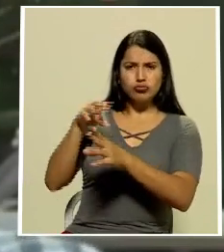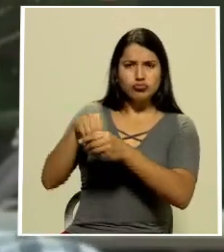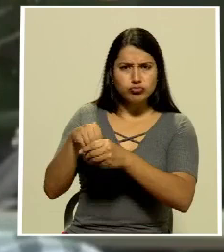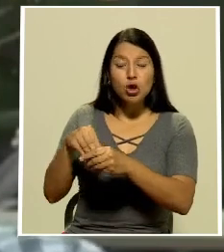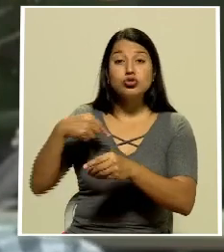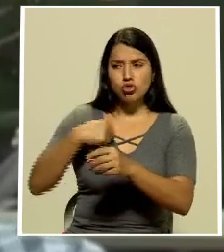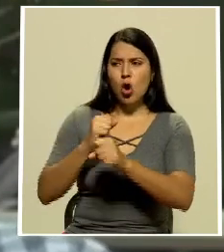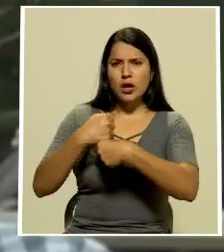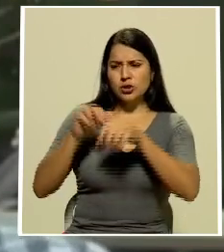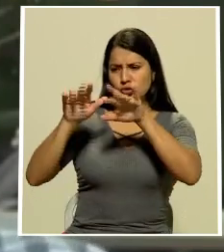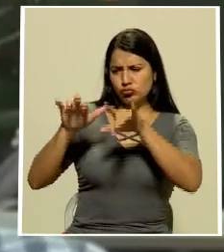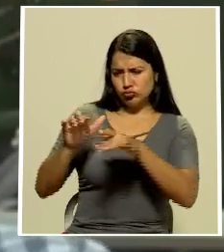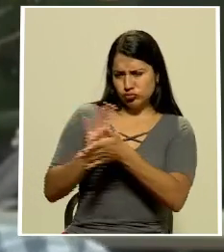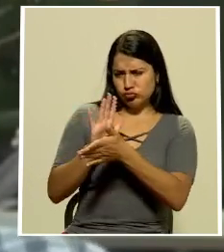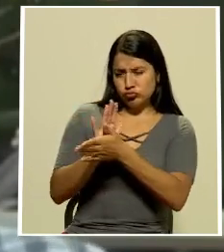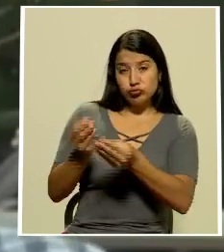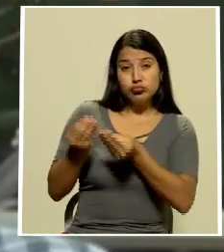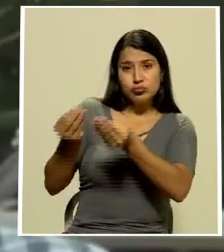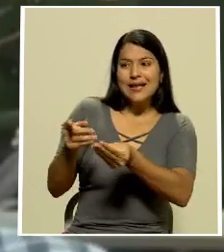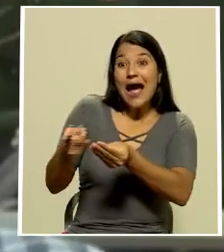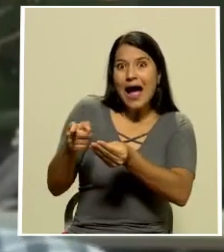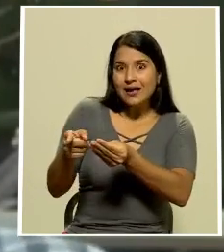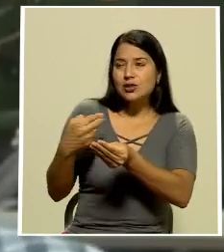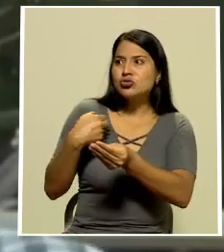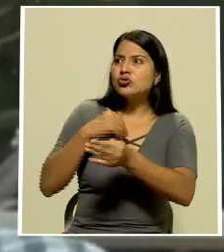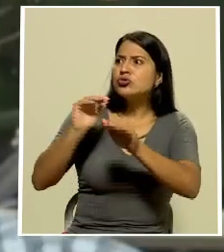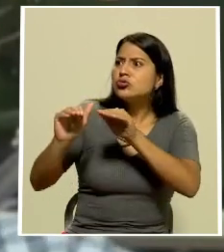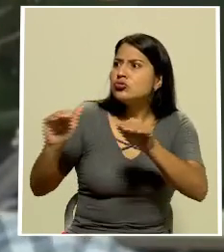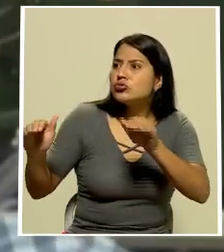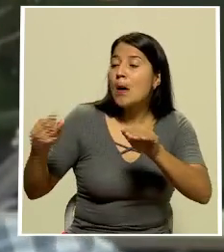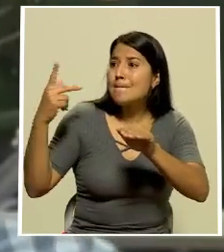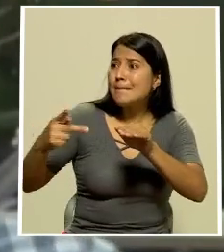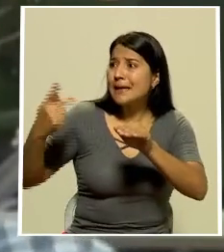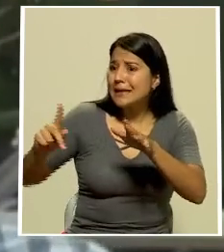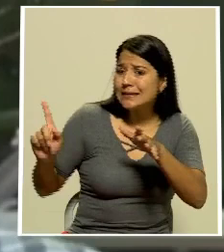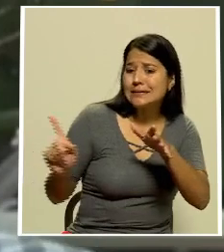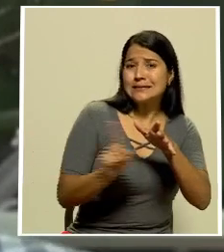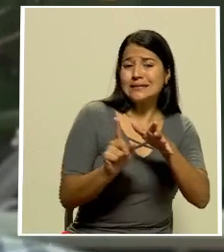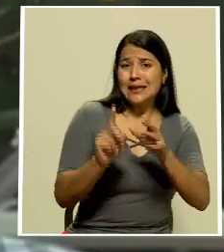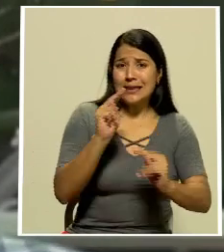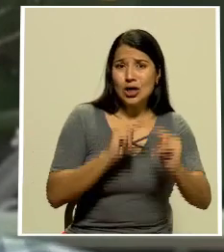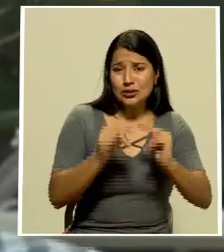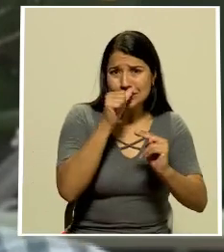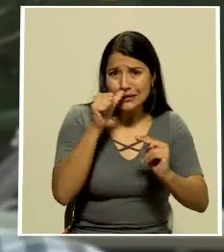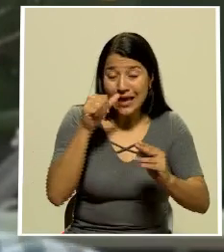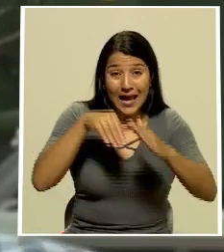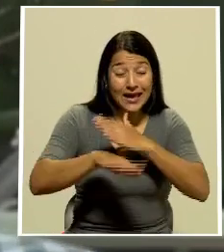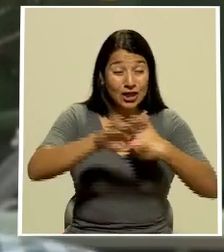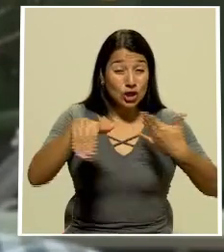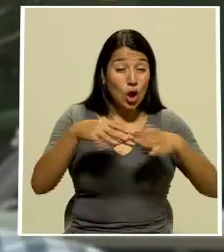informe que alertaba sobre la penetración del narcotráfico en todos los poderes públicos,